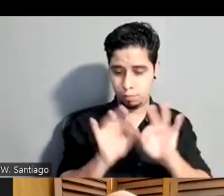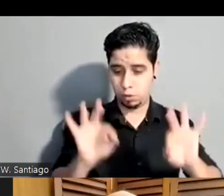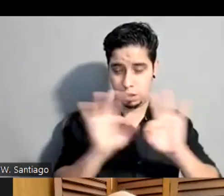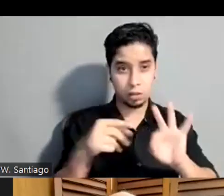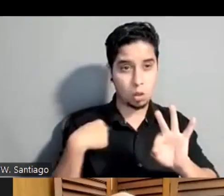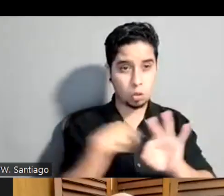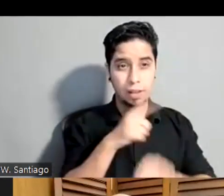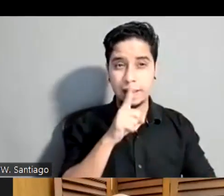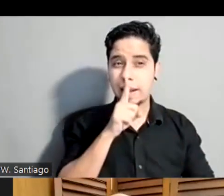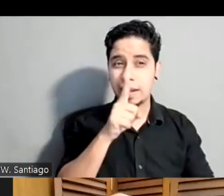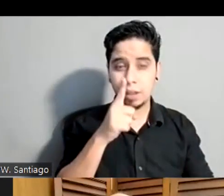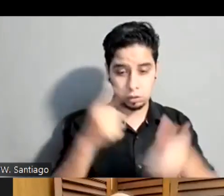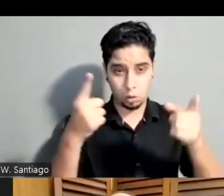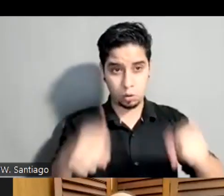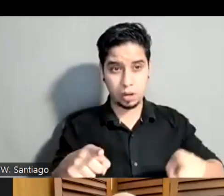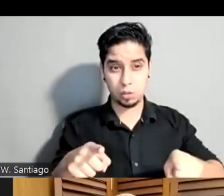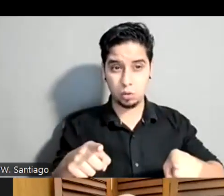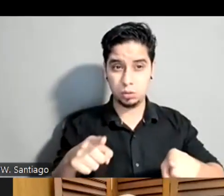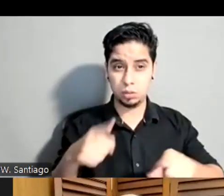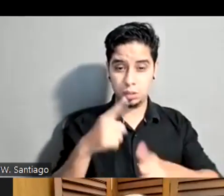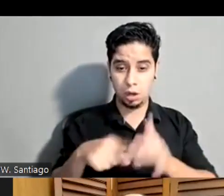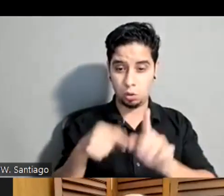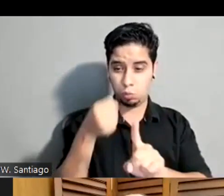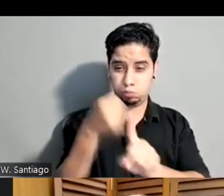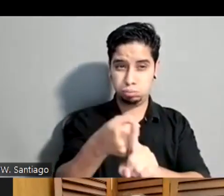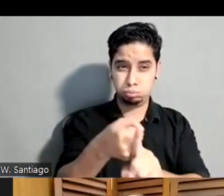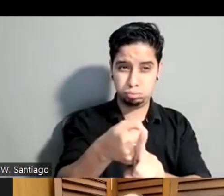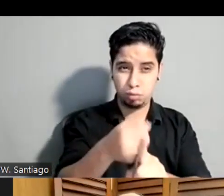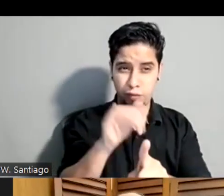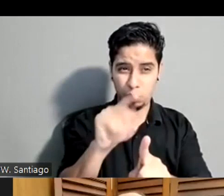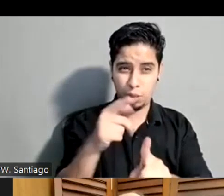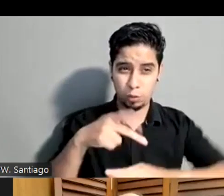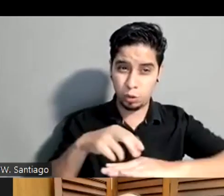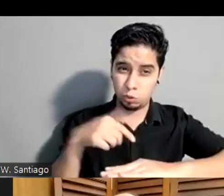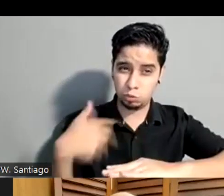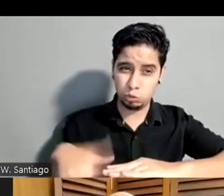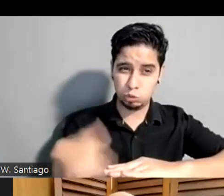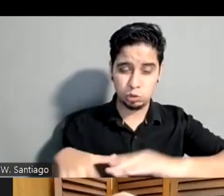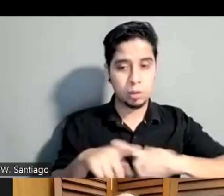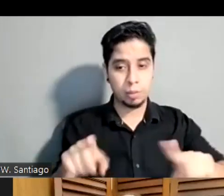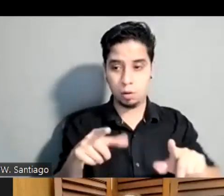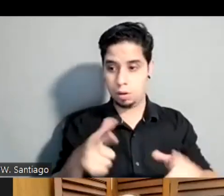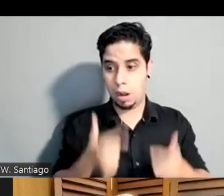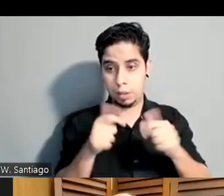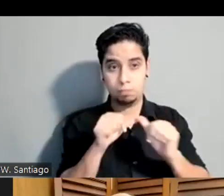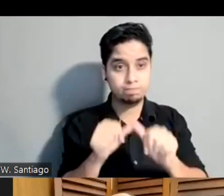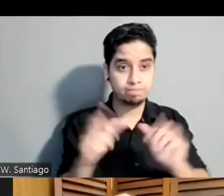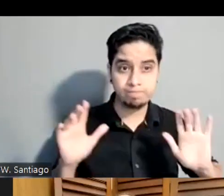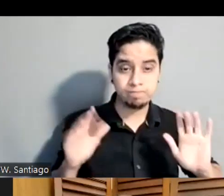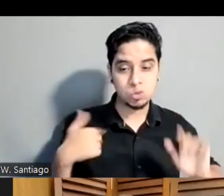estamos viviendo, que es otro golpe más. Pero hay que, ¿verdad? La vida continúa y hay que